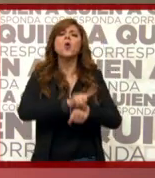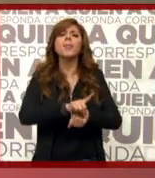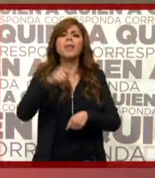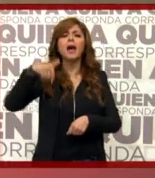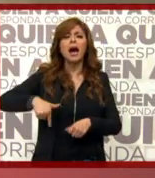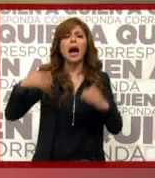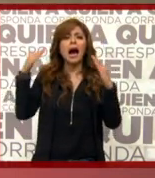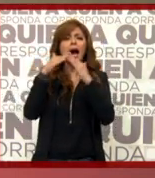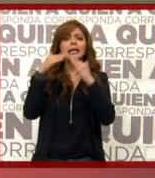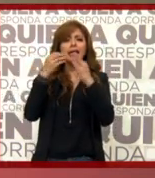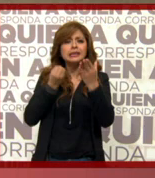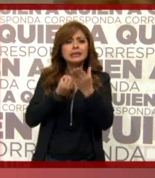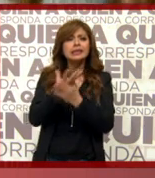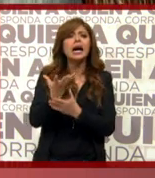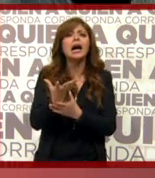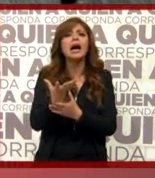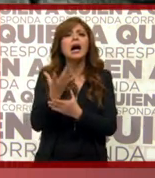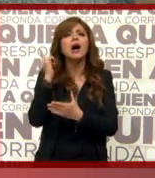esta